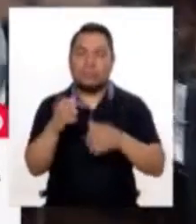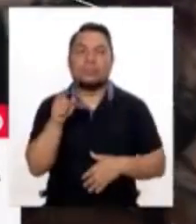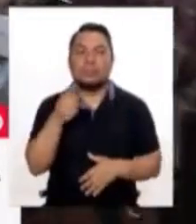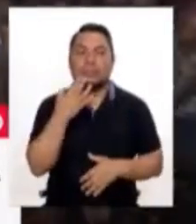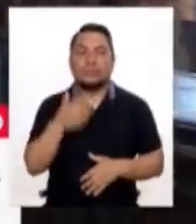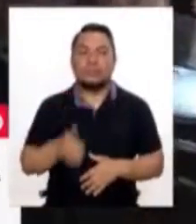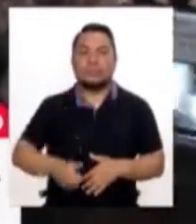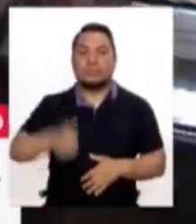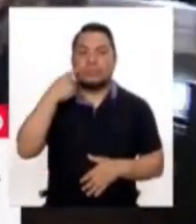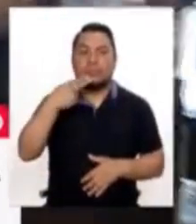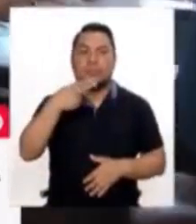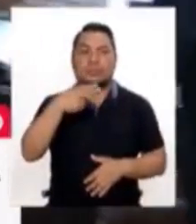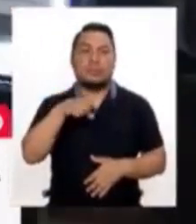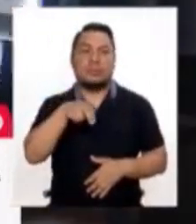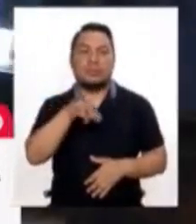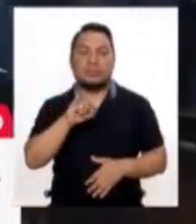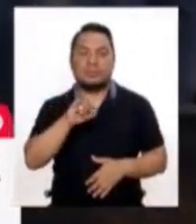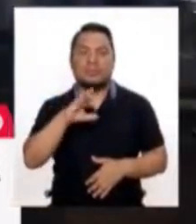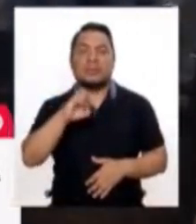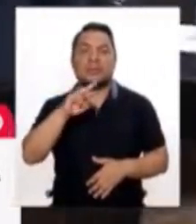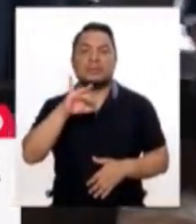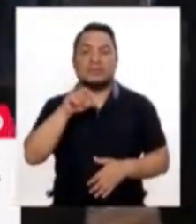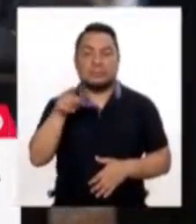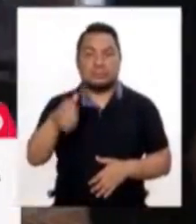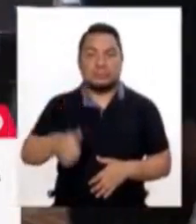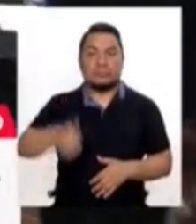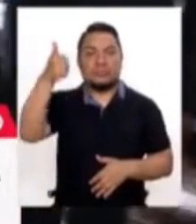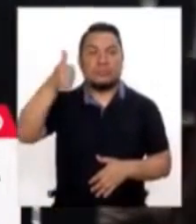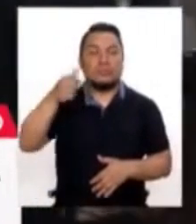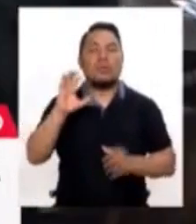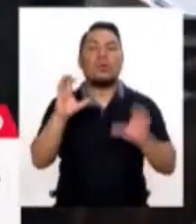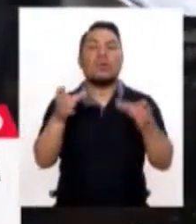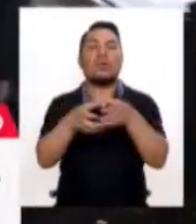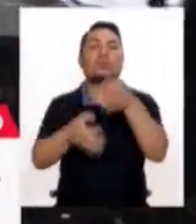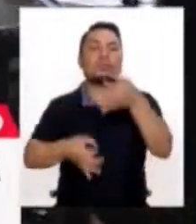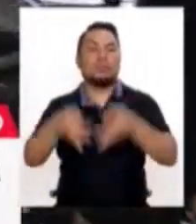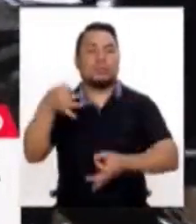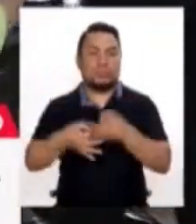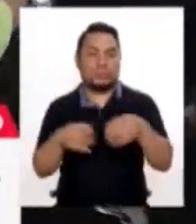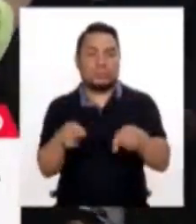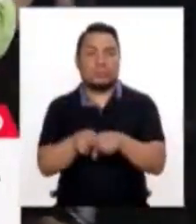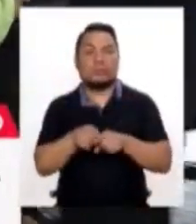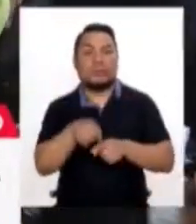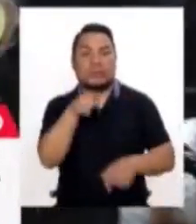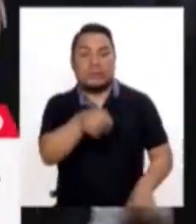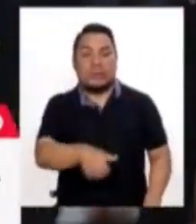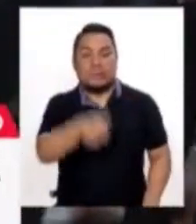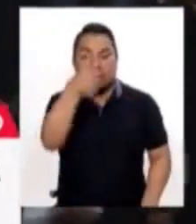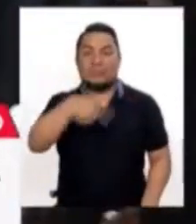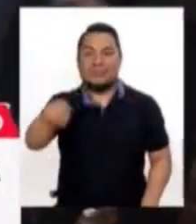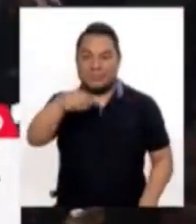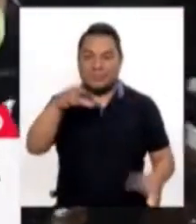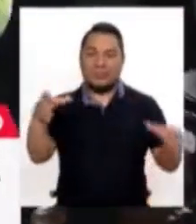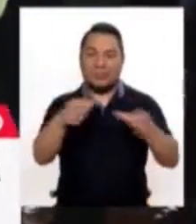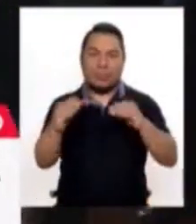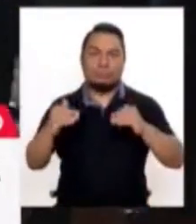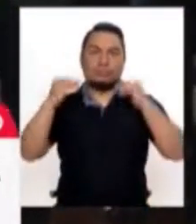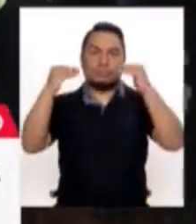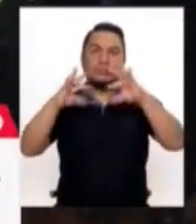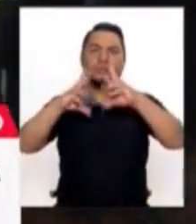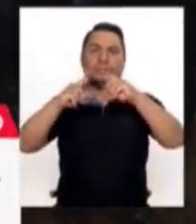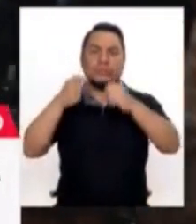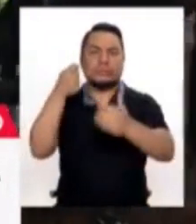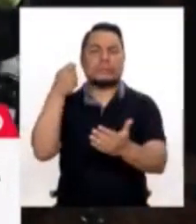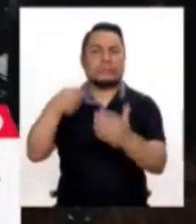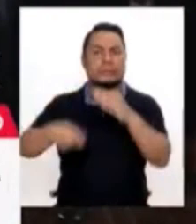por Henry Ávila Herrera, quien es el presidente de la Junta Nacional de Justicia y también presidente de la Comisión de Alto Nivel